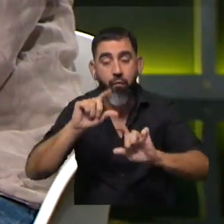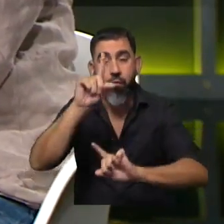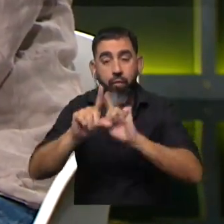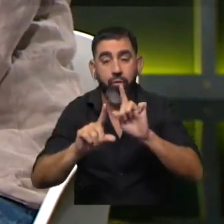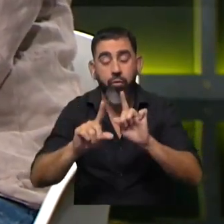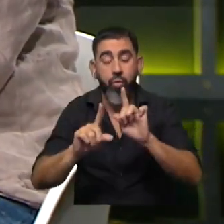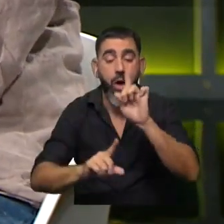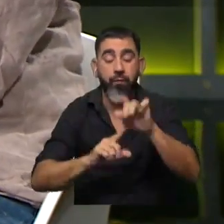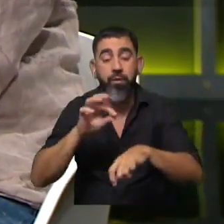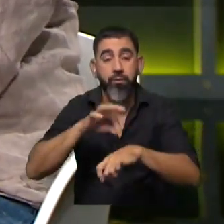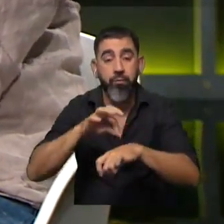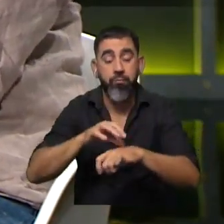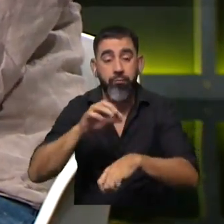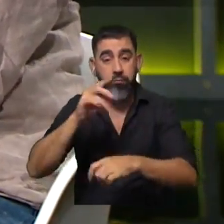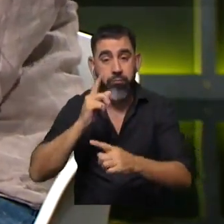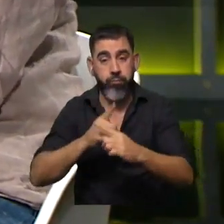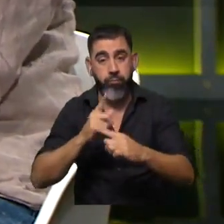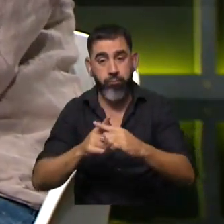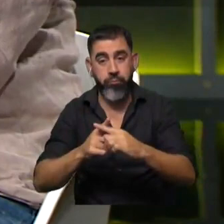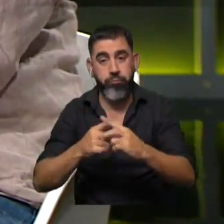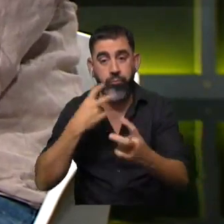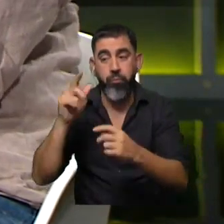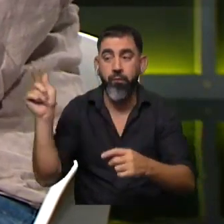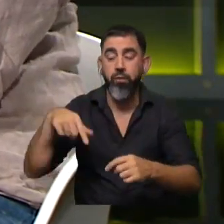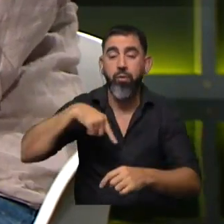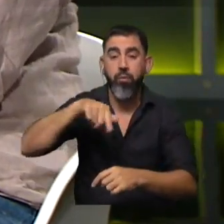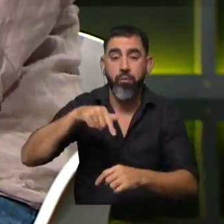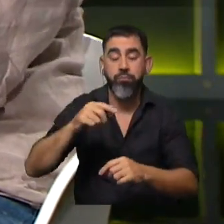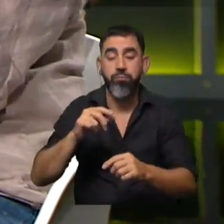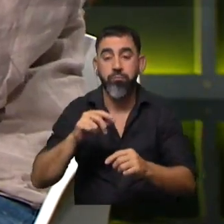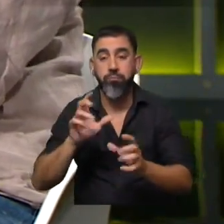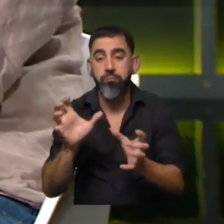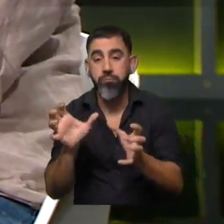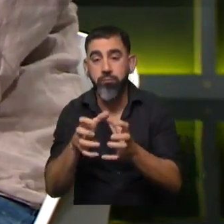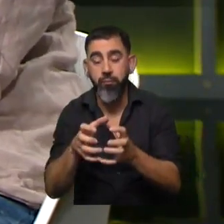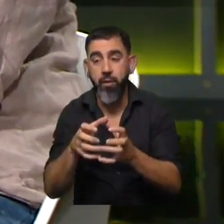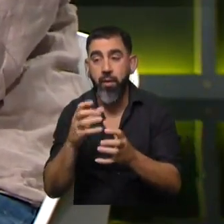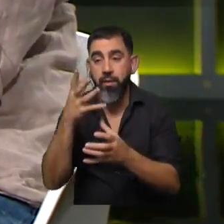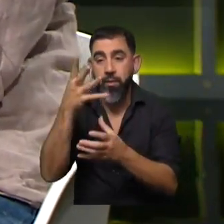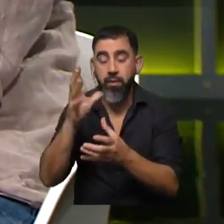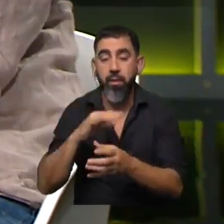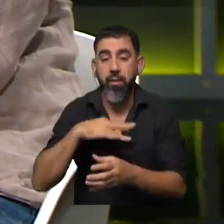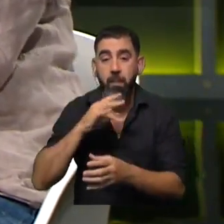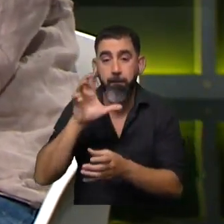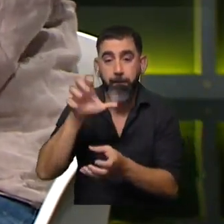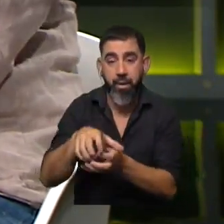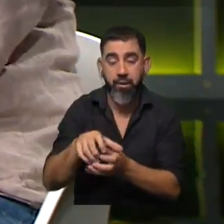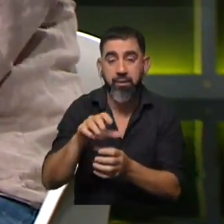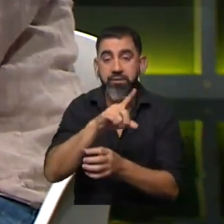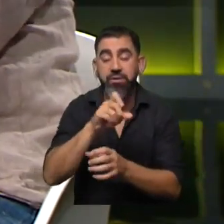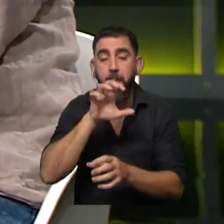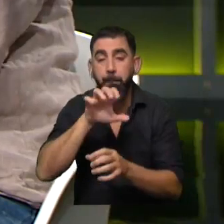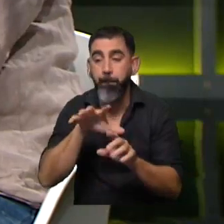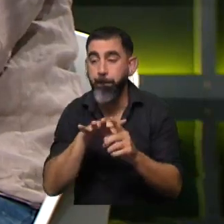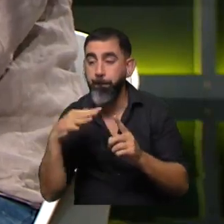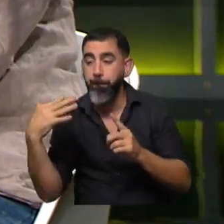positivo y ahí se va al origen, se ponen las trampas, se muestra los 100 perros alrededor y se hace todo en